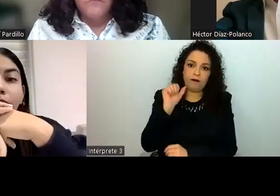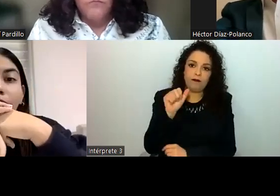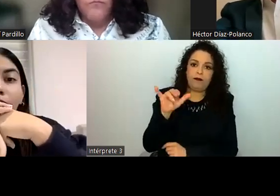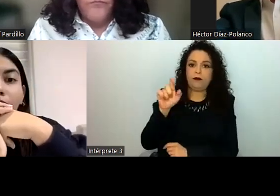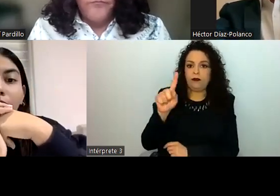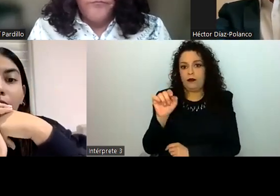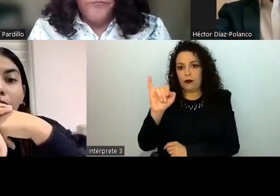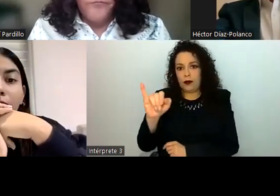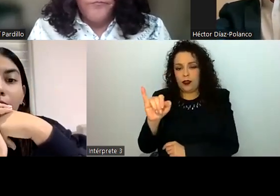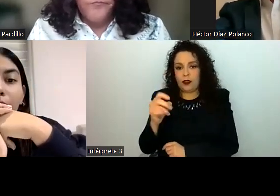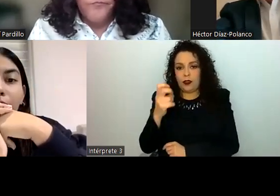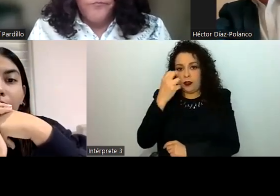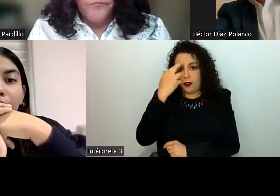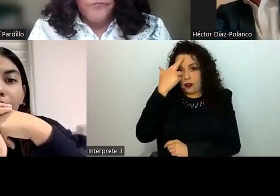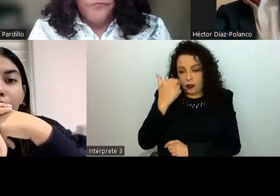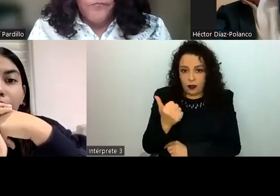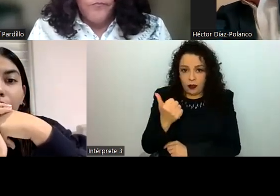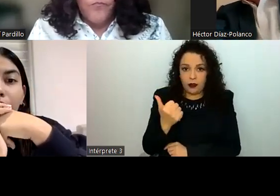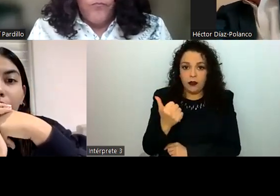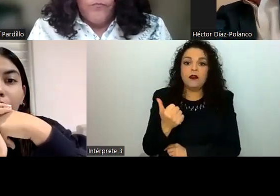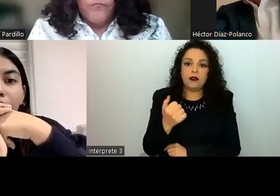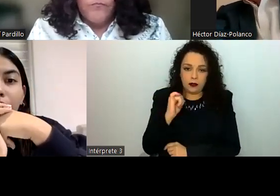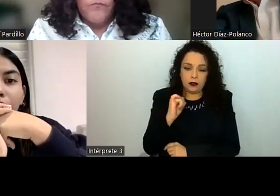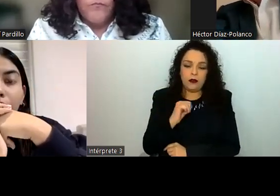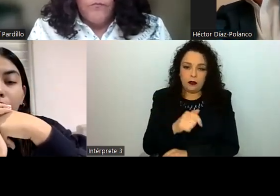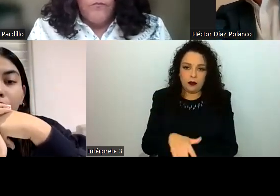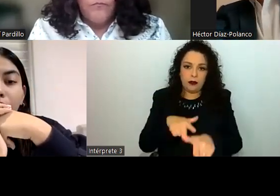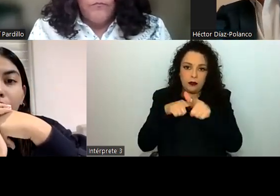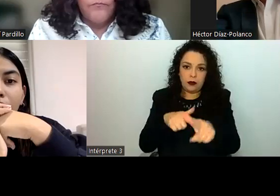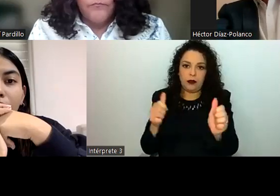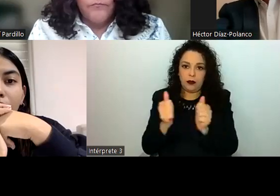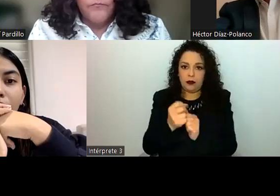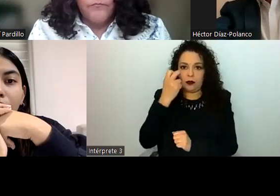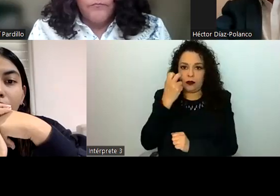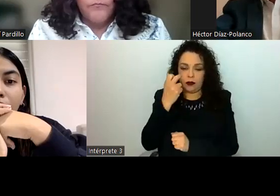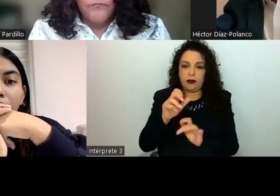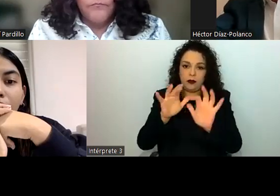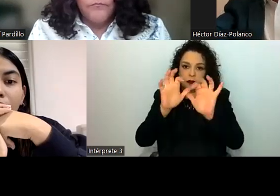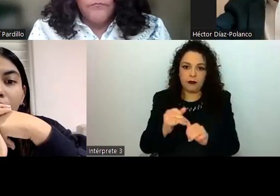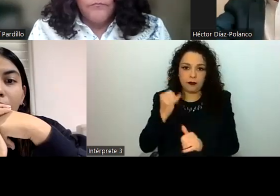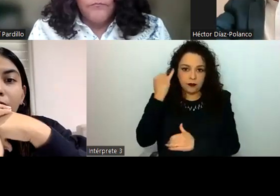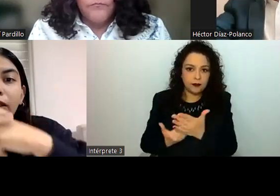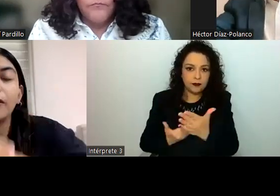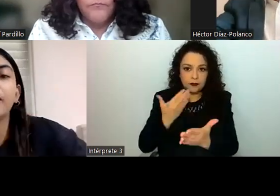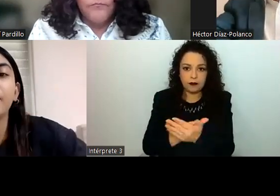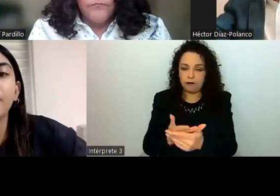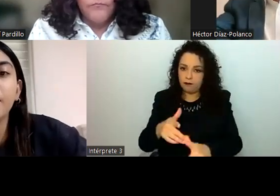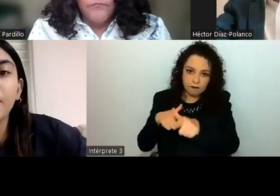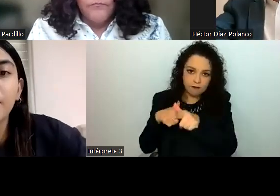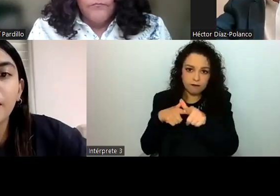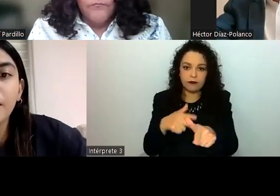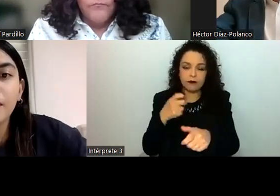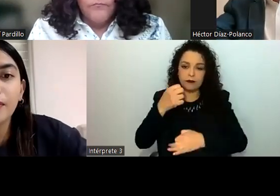anterior, es por lo que se considera seguir con el sentido del presente dictamen. Es cuanto, diputada secretaria.